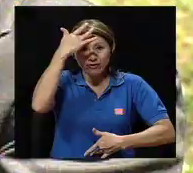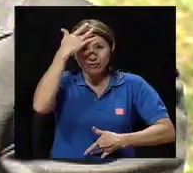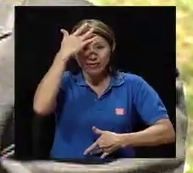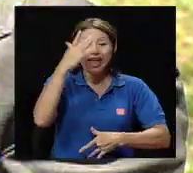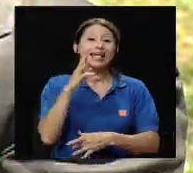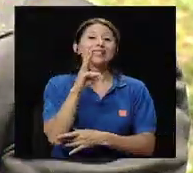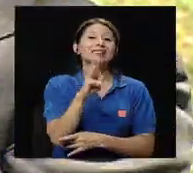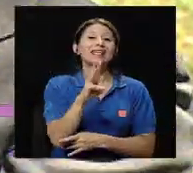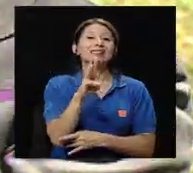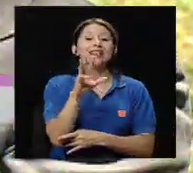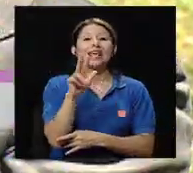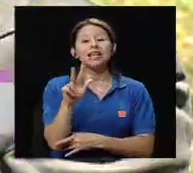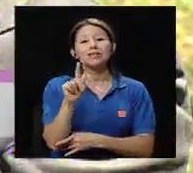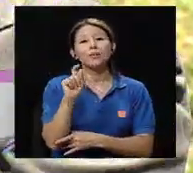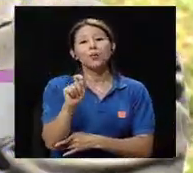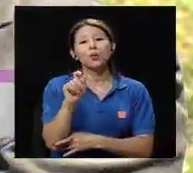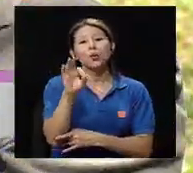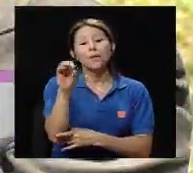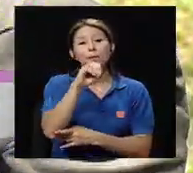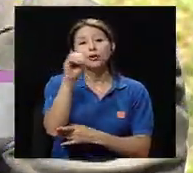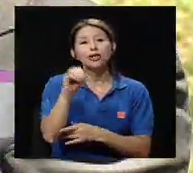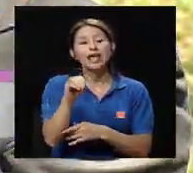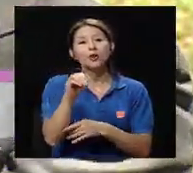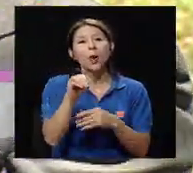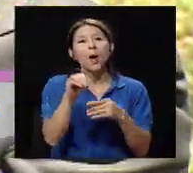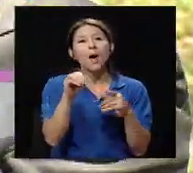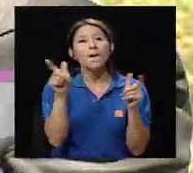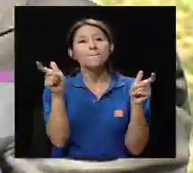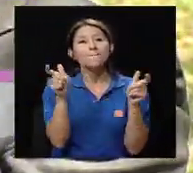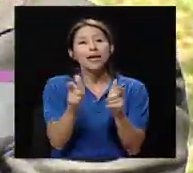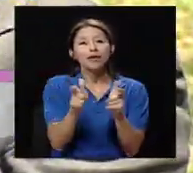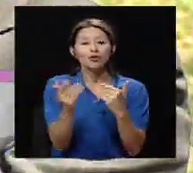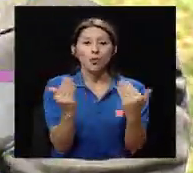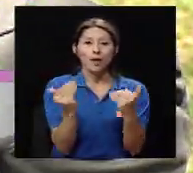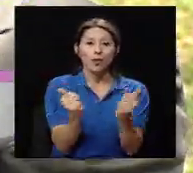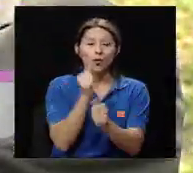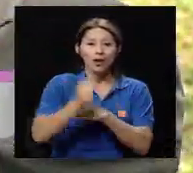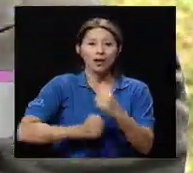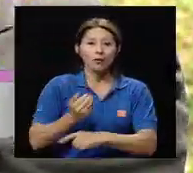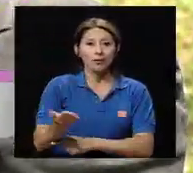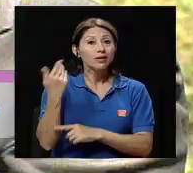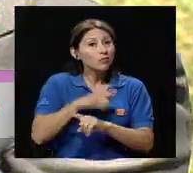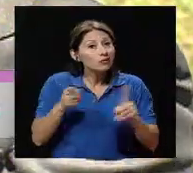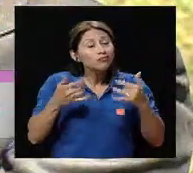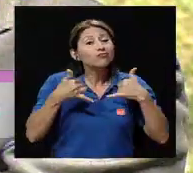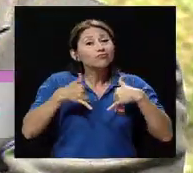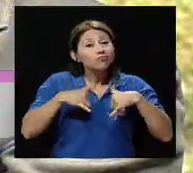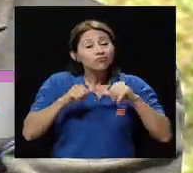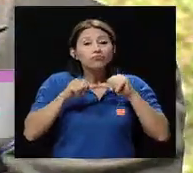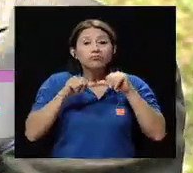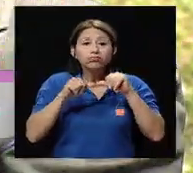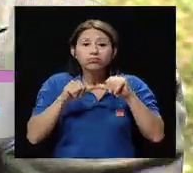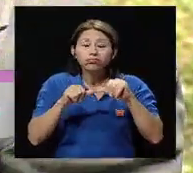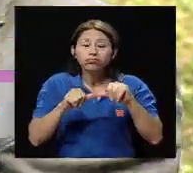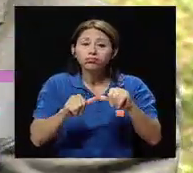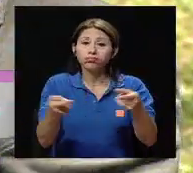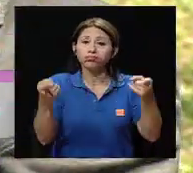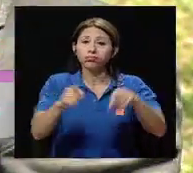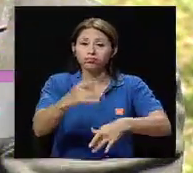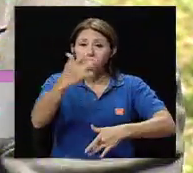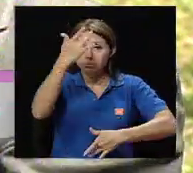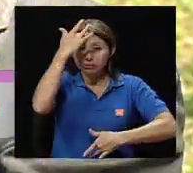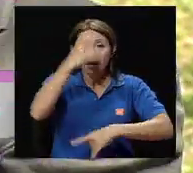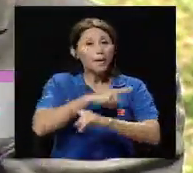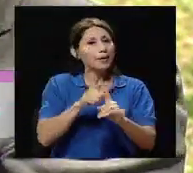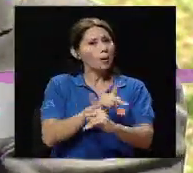63.9% menos que el año pasado. No obstante, sigue siendo un gran problema de salud aquí en Costa Rica, pero la